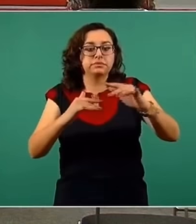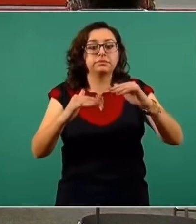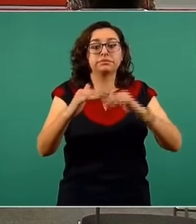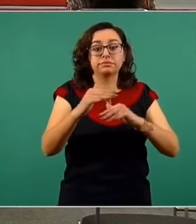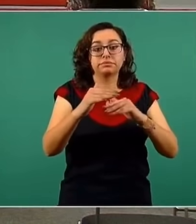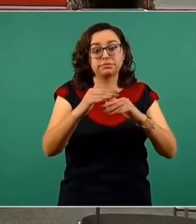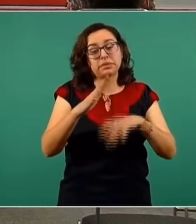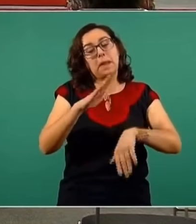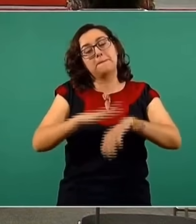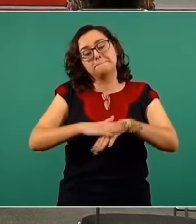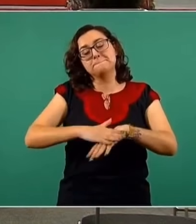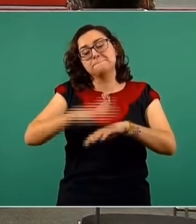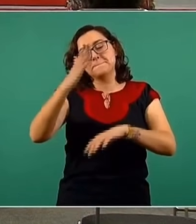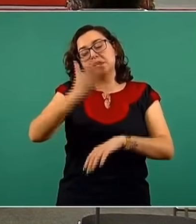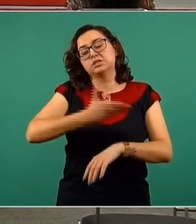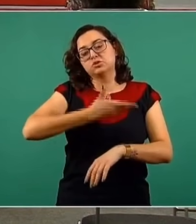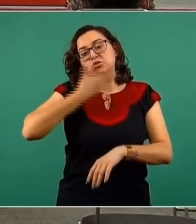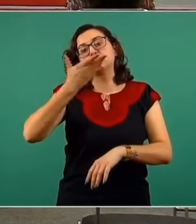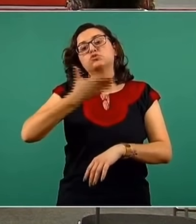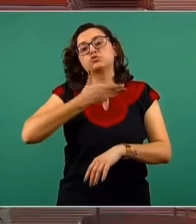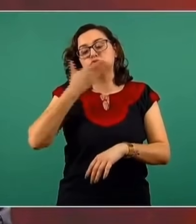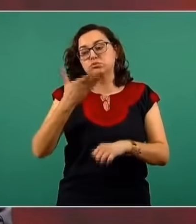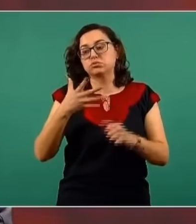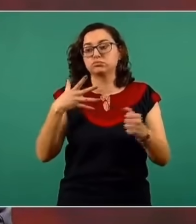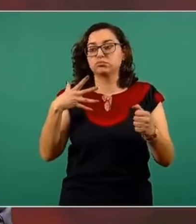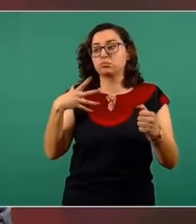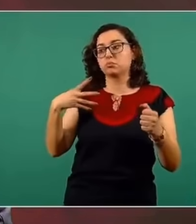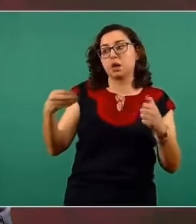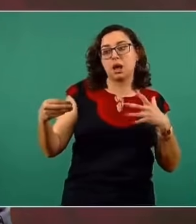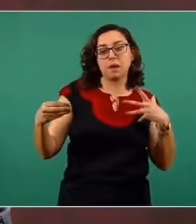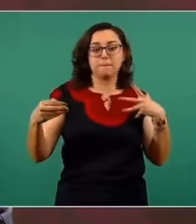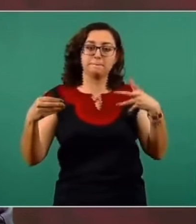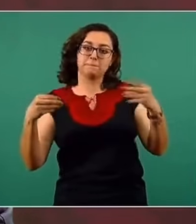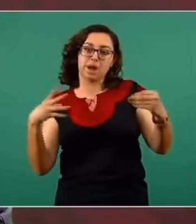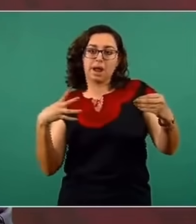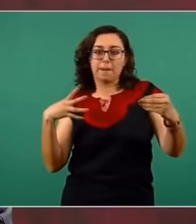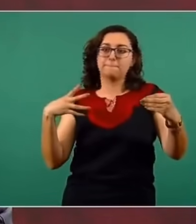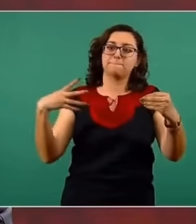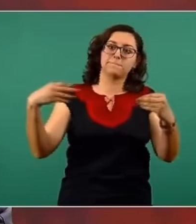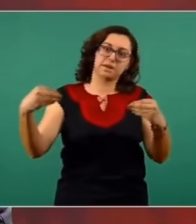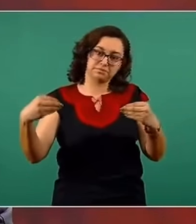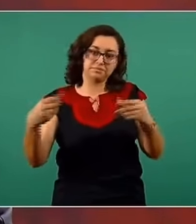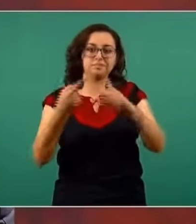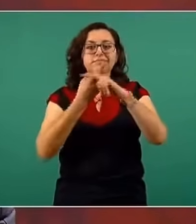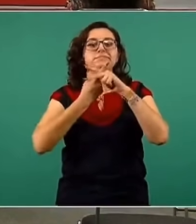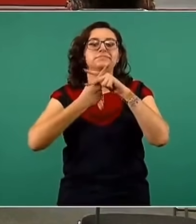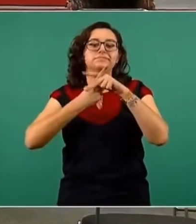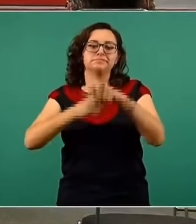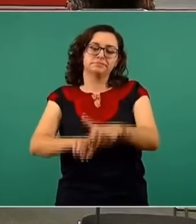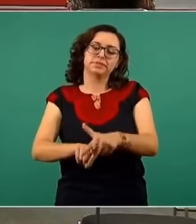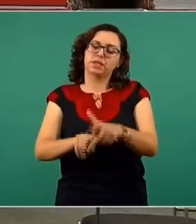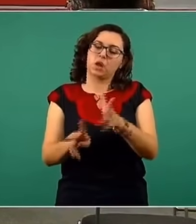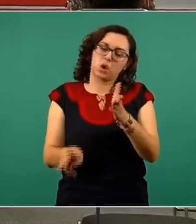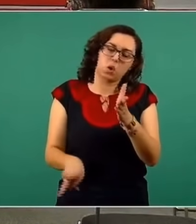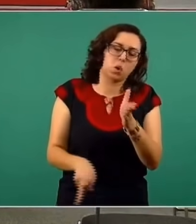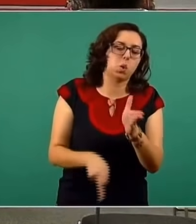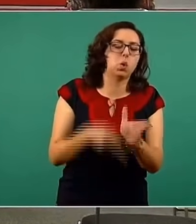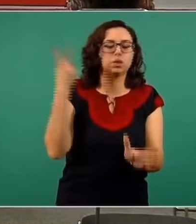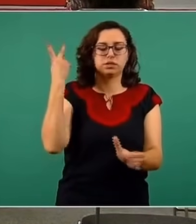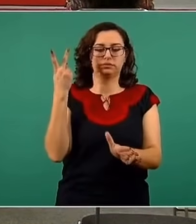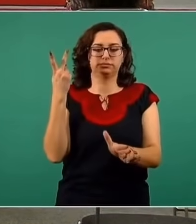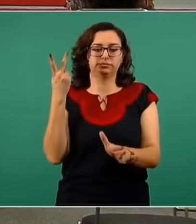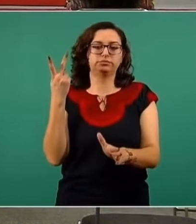se encuentre con un individuo contagiante y ocurra un contagio. O muchos susceptibles con un